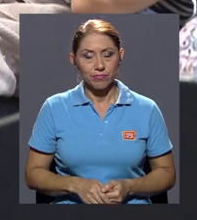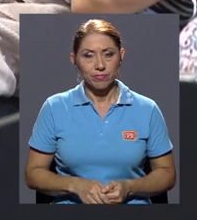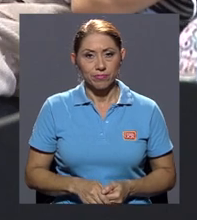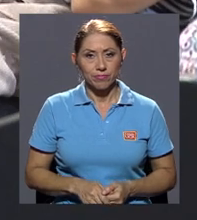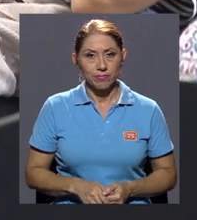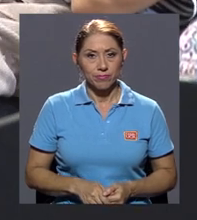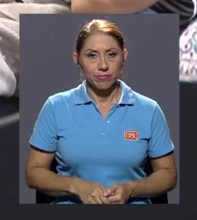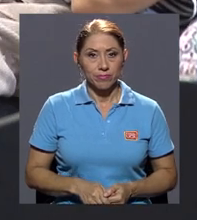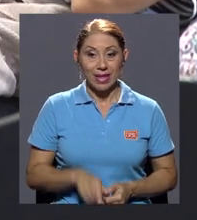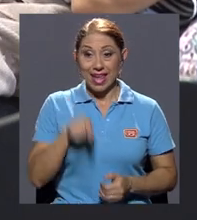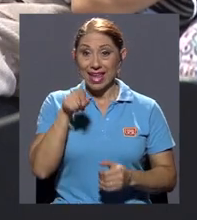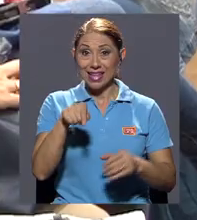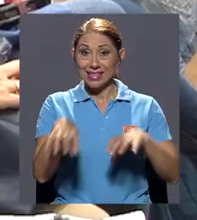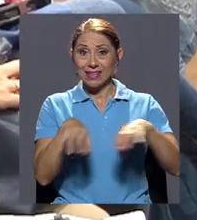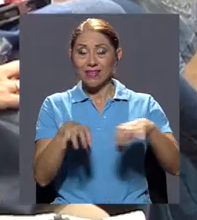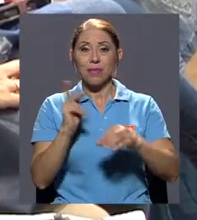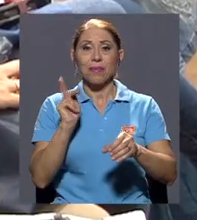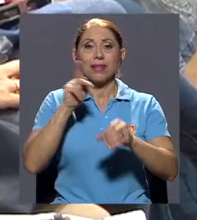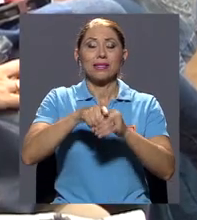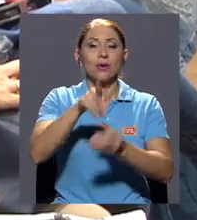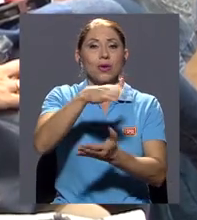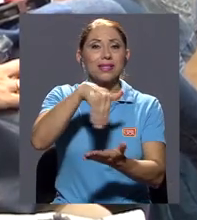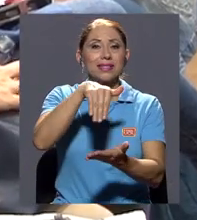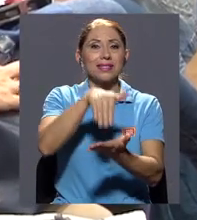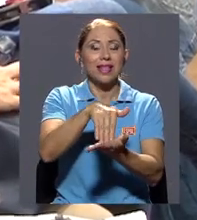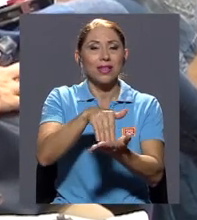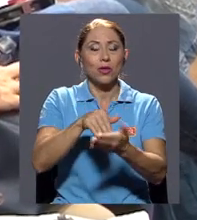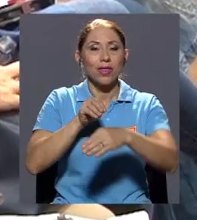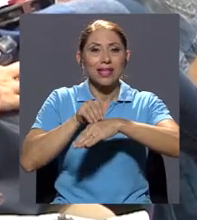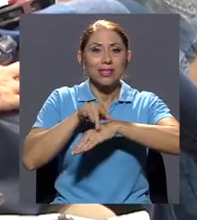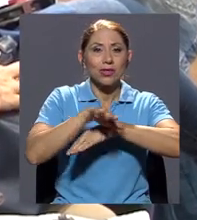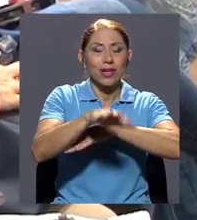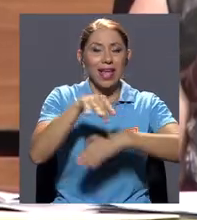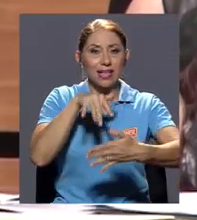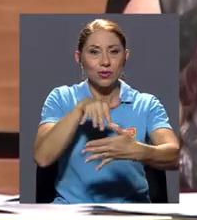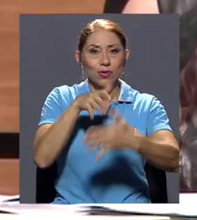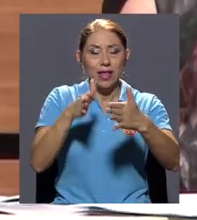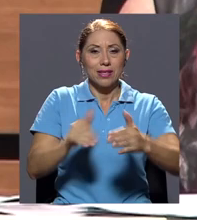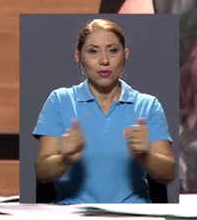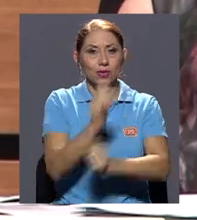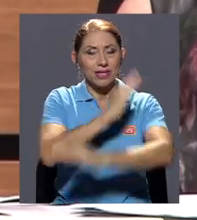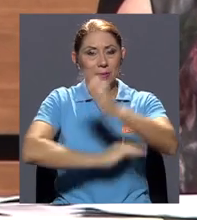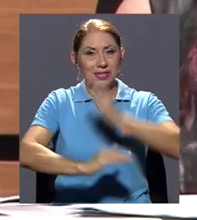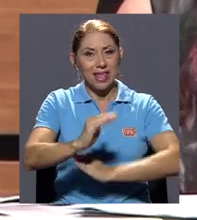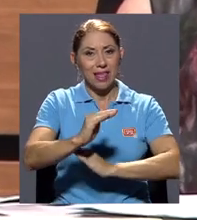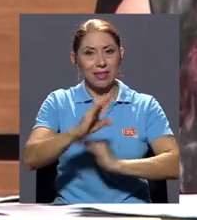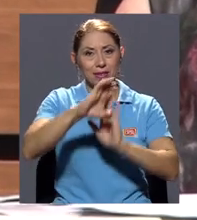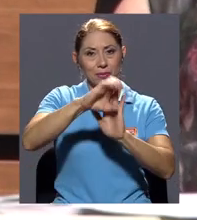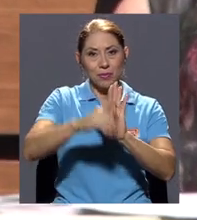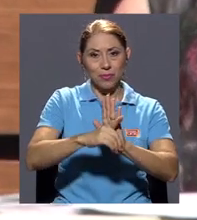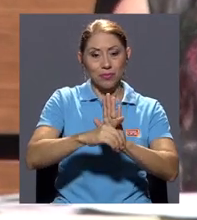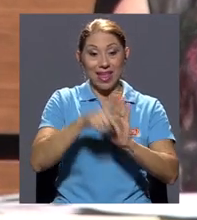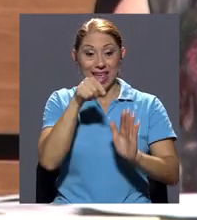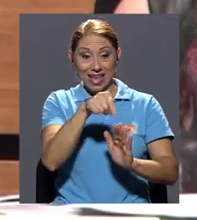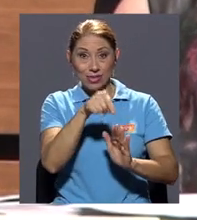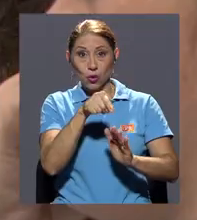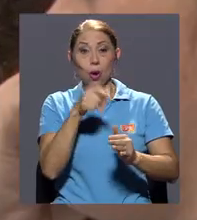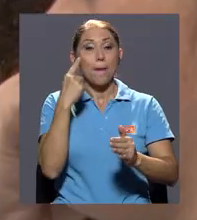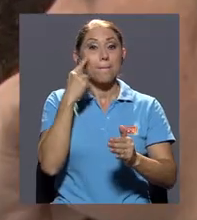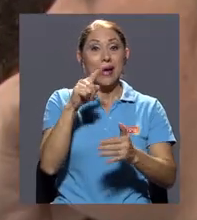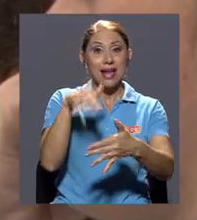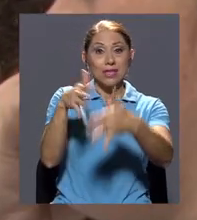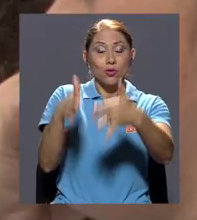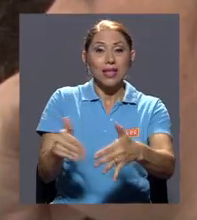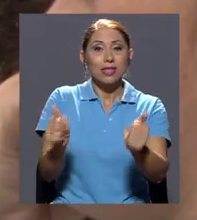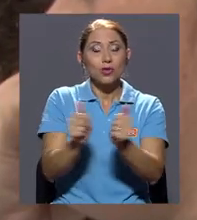En el conversatorio participó el Centro de Asesoría Estudiantil con Discapacidad, ente que brinda a los estudiantes con un tipo de condición